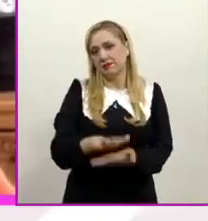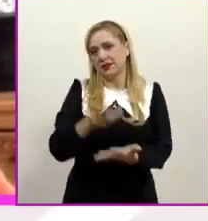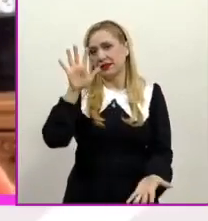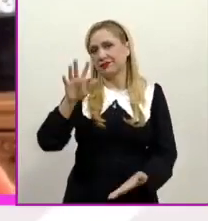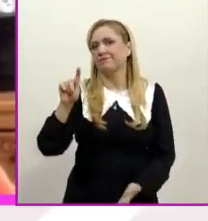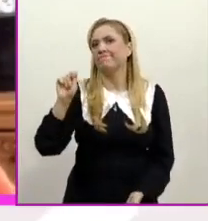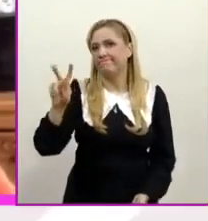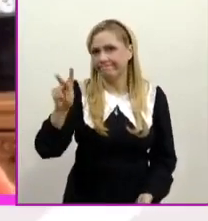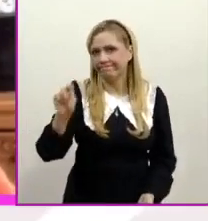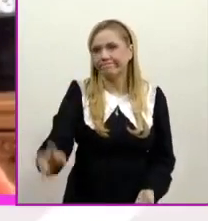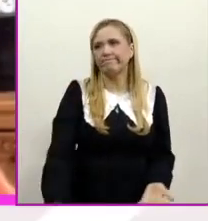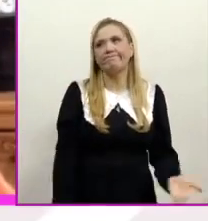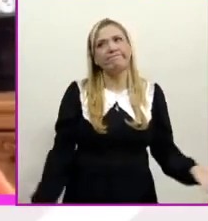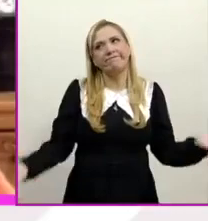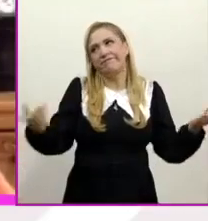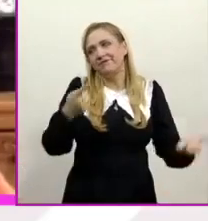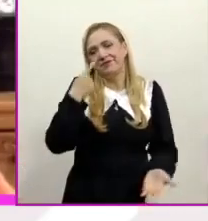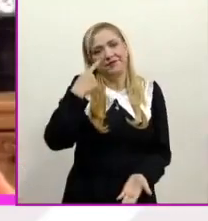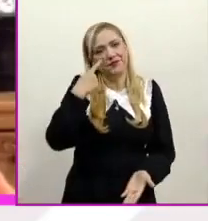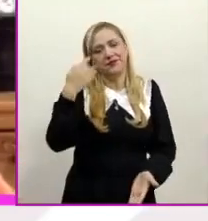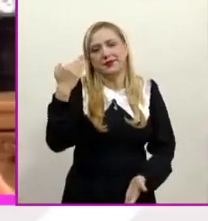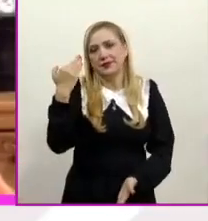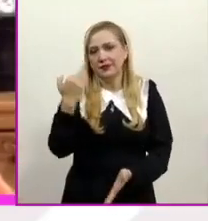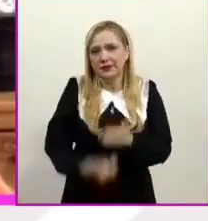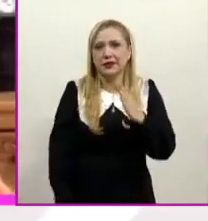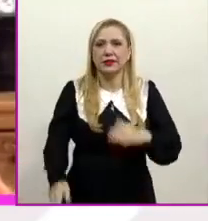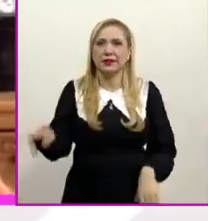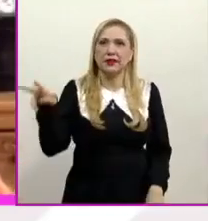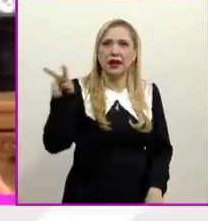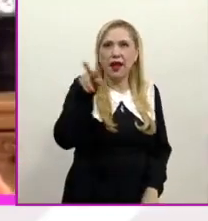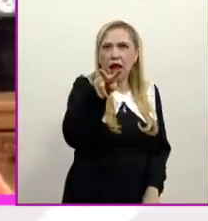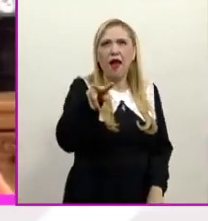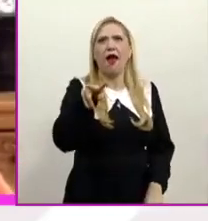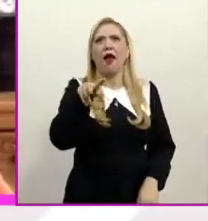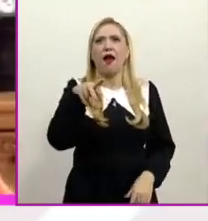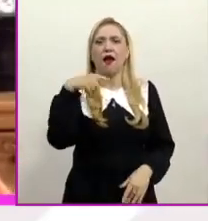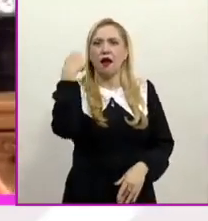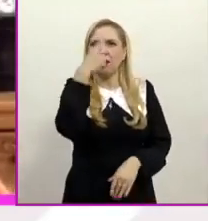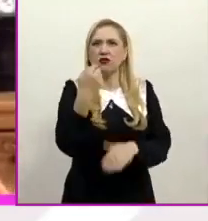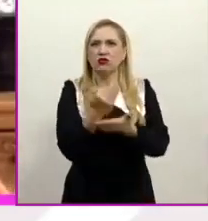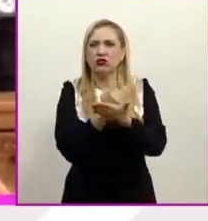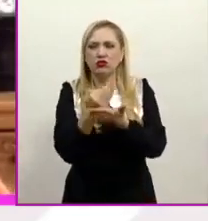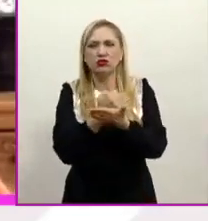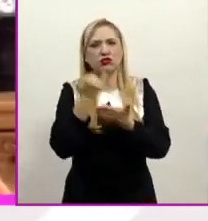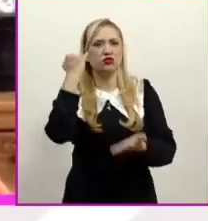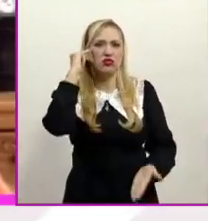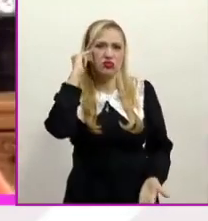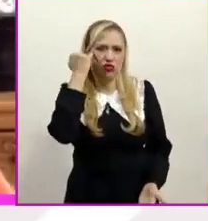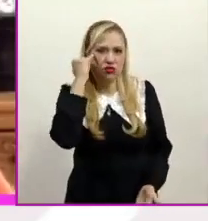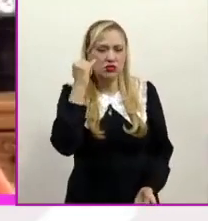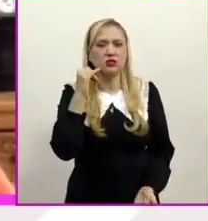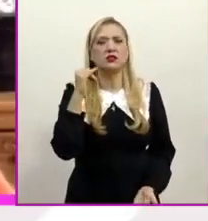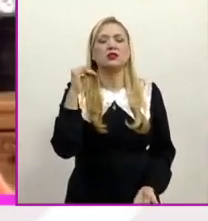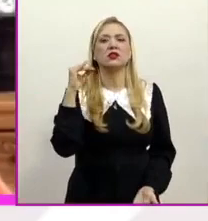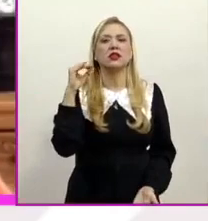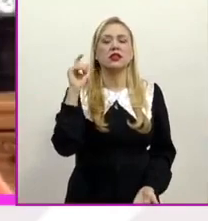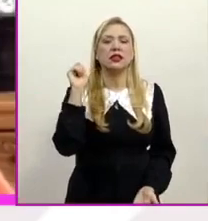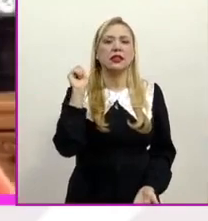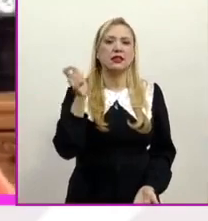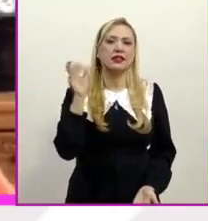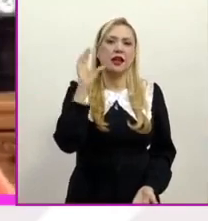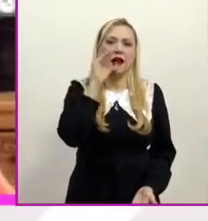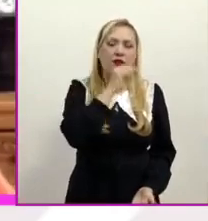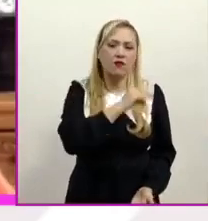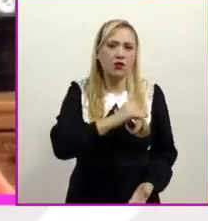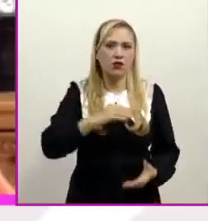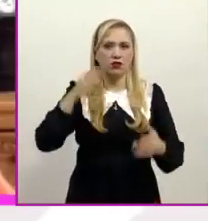televisión, tienen el común denominador de la falta de representación de las personas morenas, las personas indígenas, las personas afro, y que paradójicamente